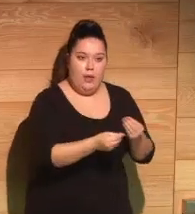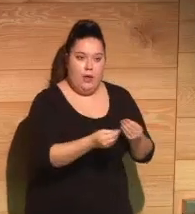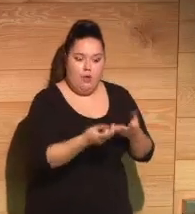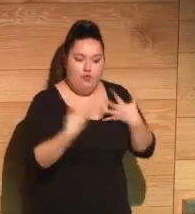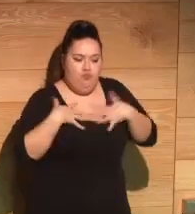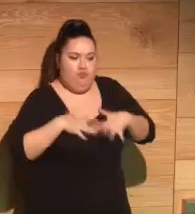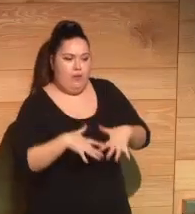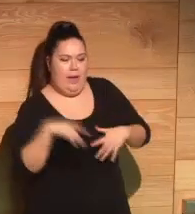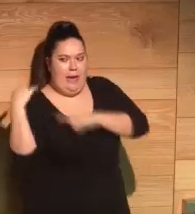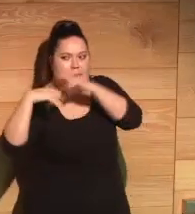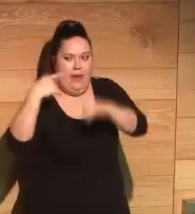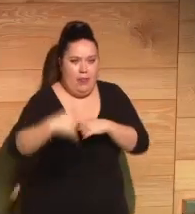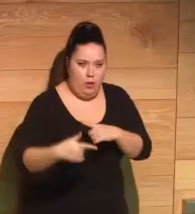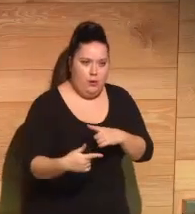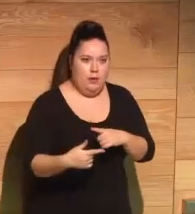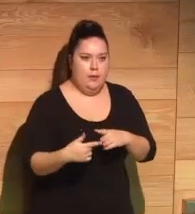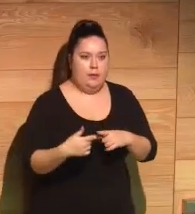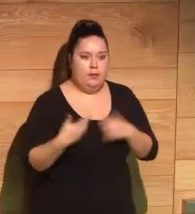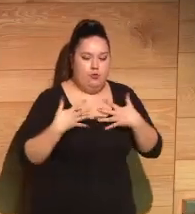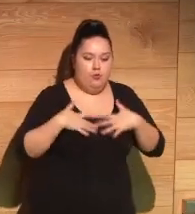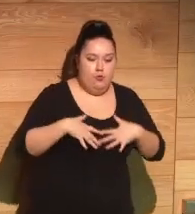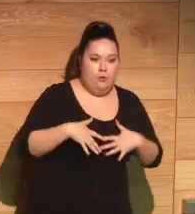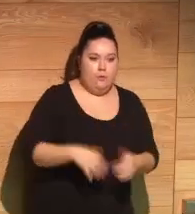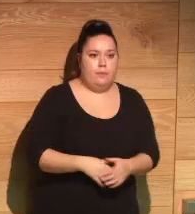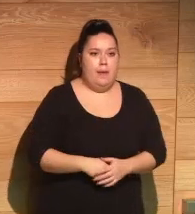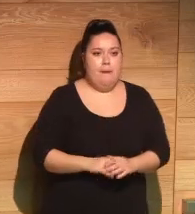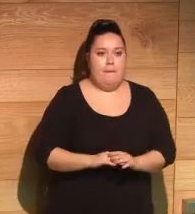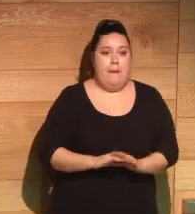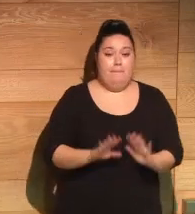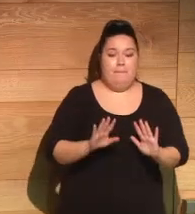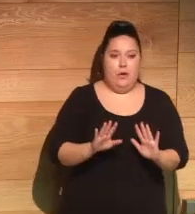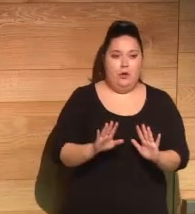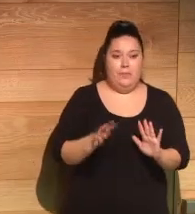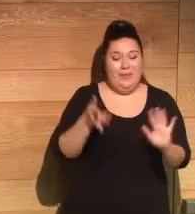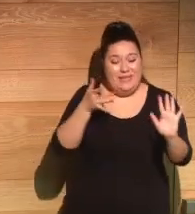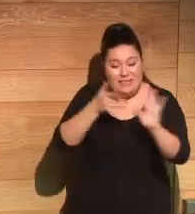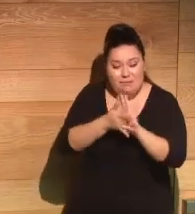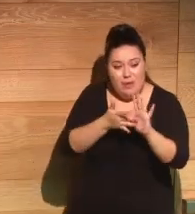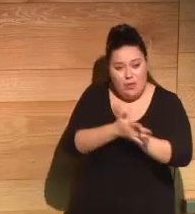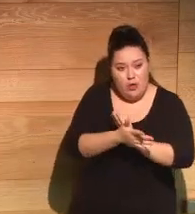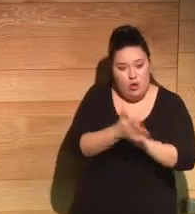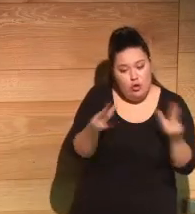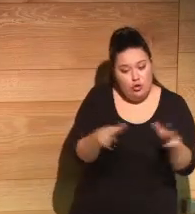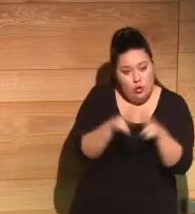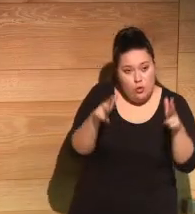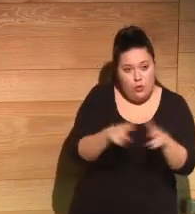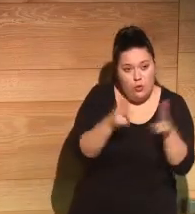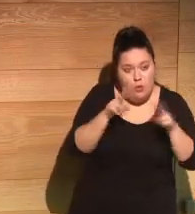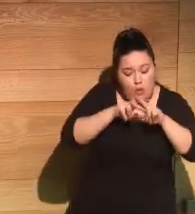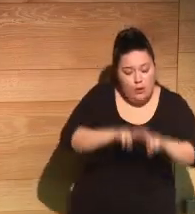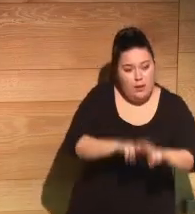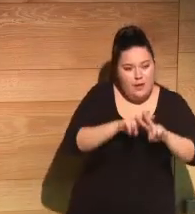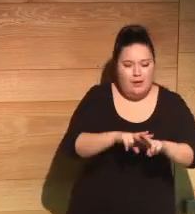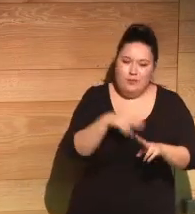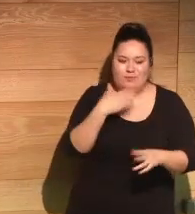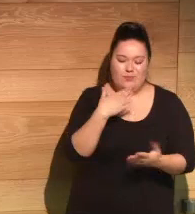las generaciones y da cuenta, pero en cuanto a explicación sociológica me parece que es más débil.